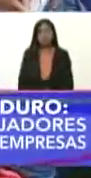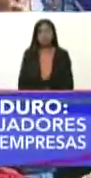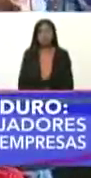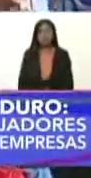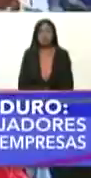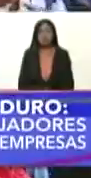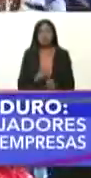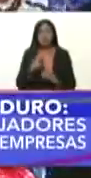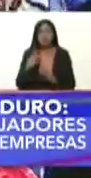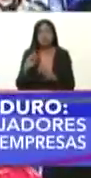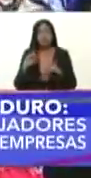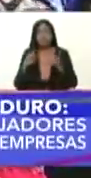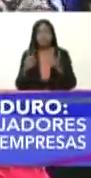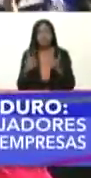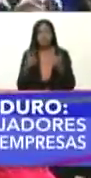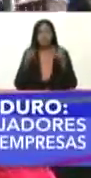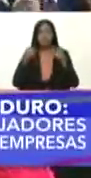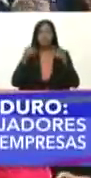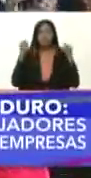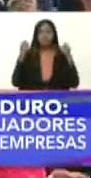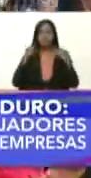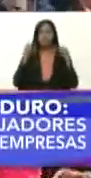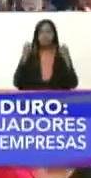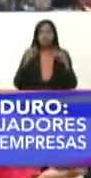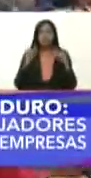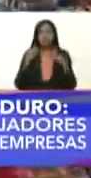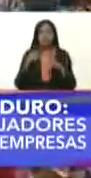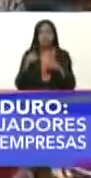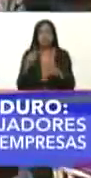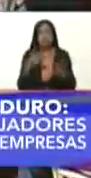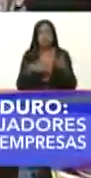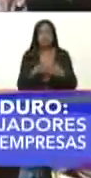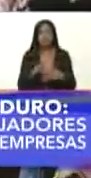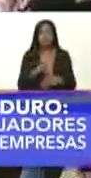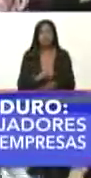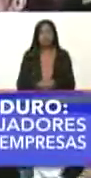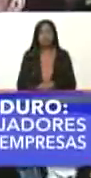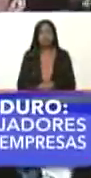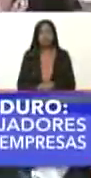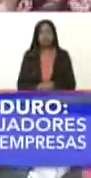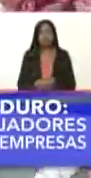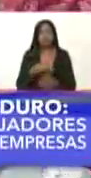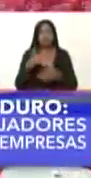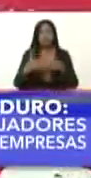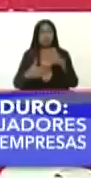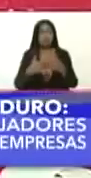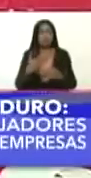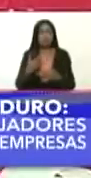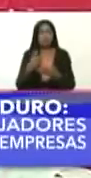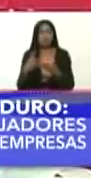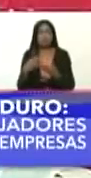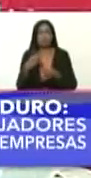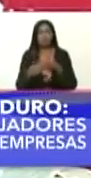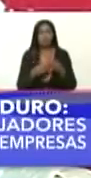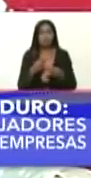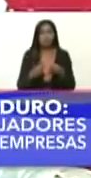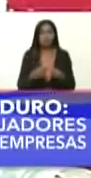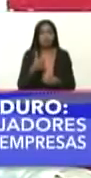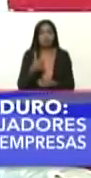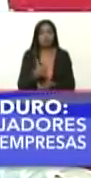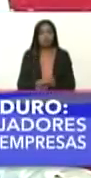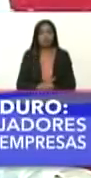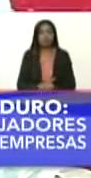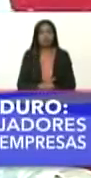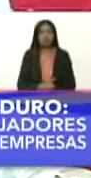Y ahí empezamos a ensayar. Y después vamos paso a paso. Las cosas hay que hacerlas bien.